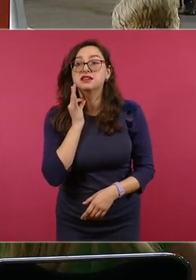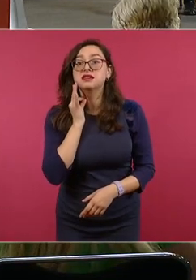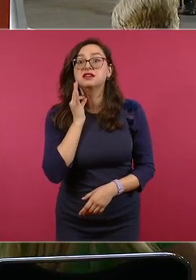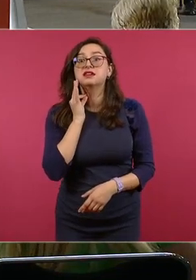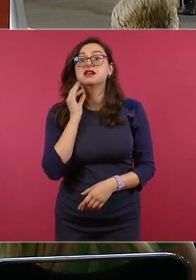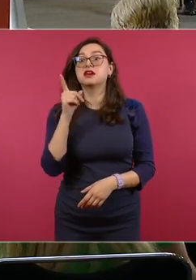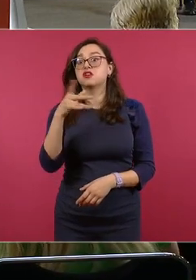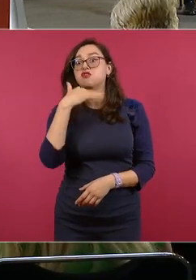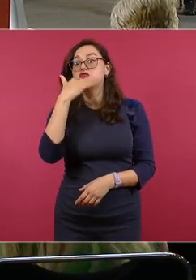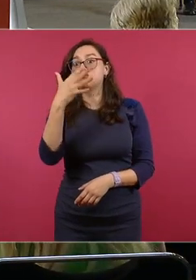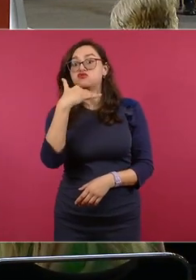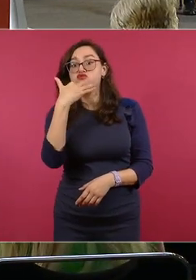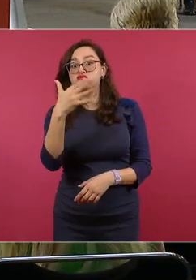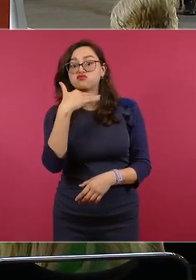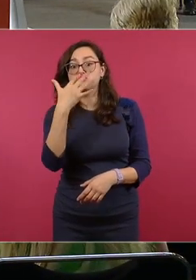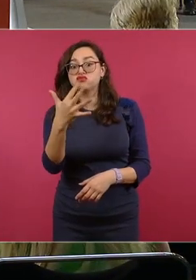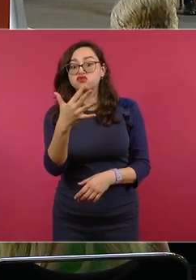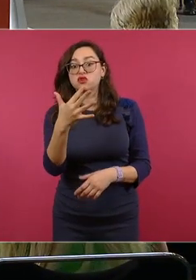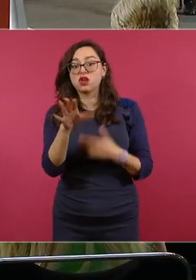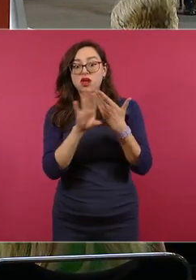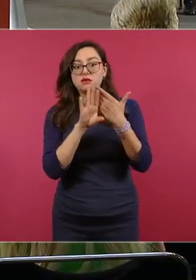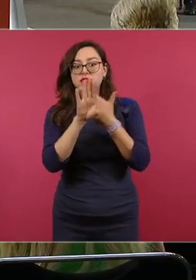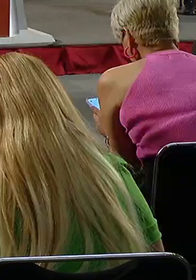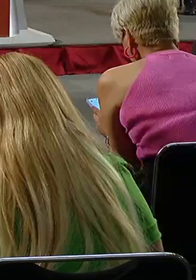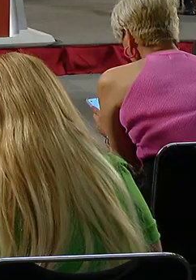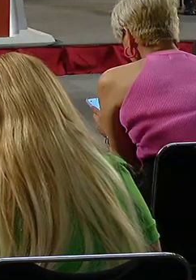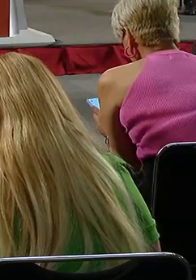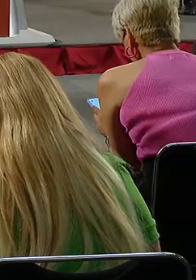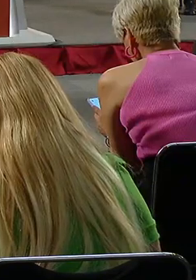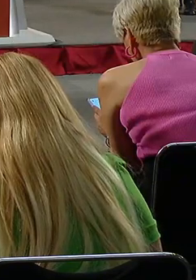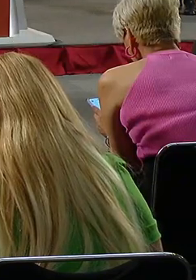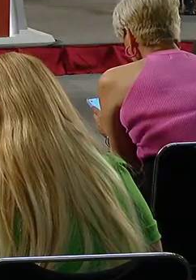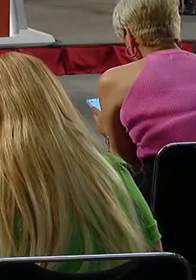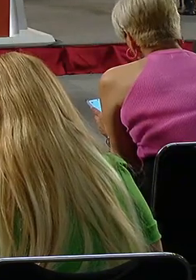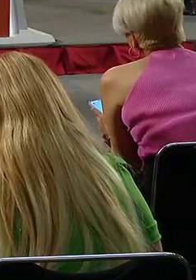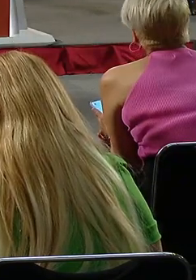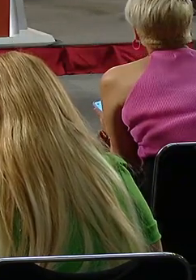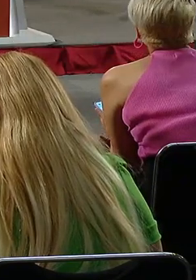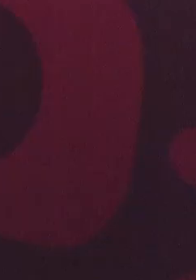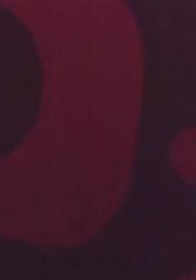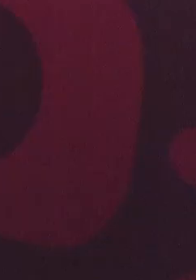de combate a la corrupción en la Fiscalía General de la República? ¿Para qué está?